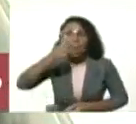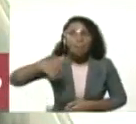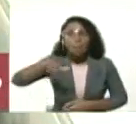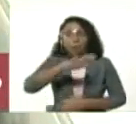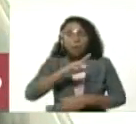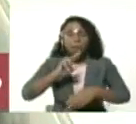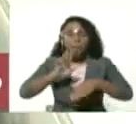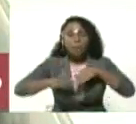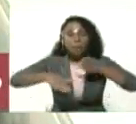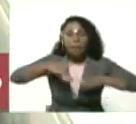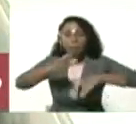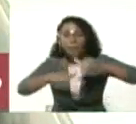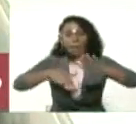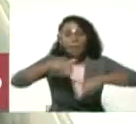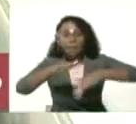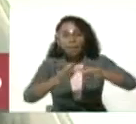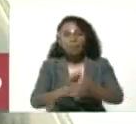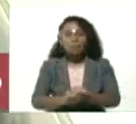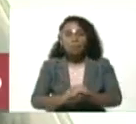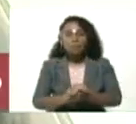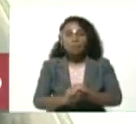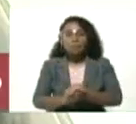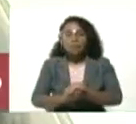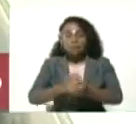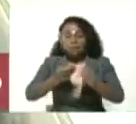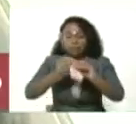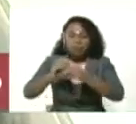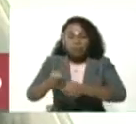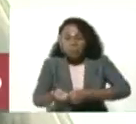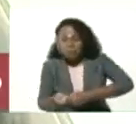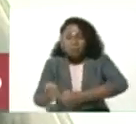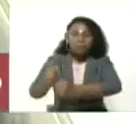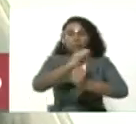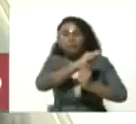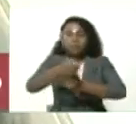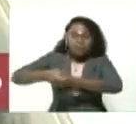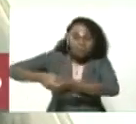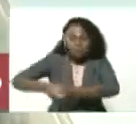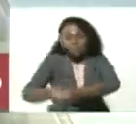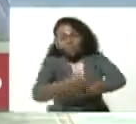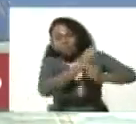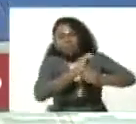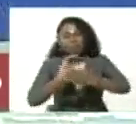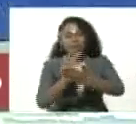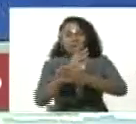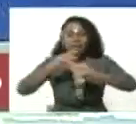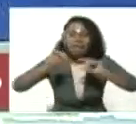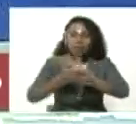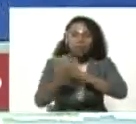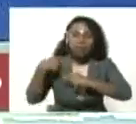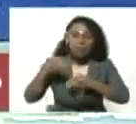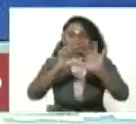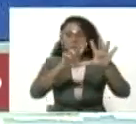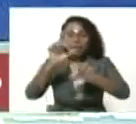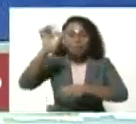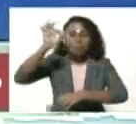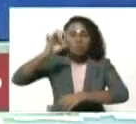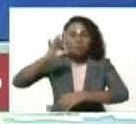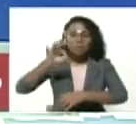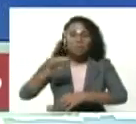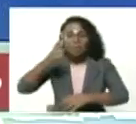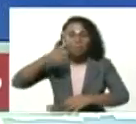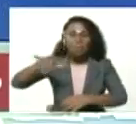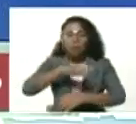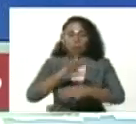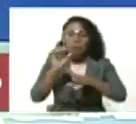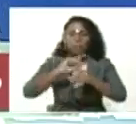a pie, se ha desenterrado, vamos a energizar el 80% del